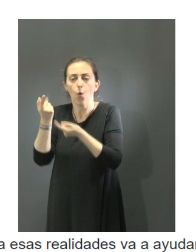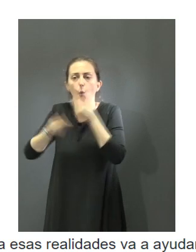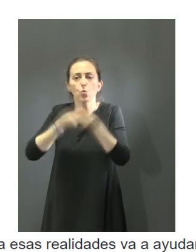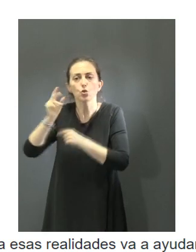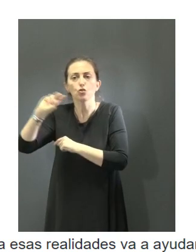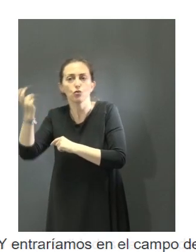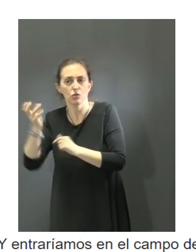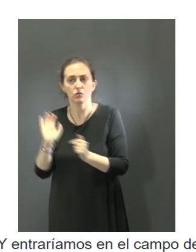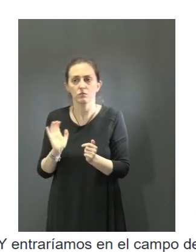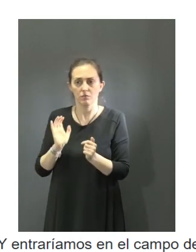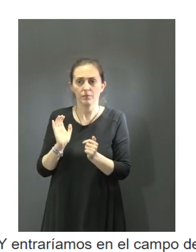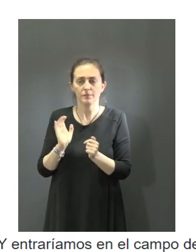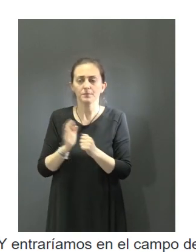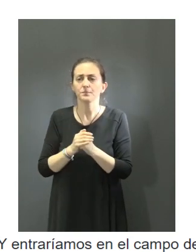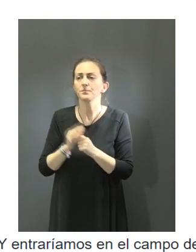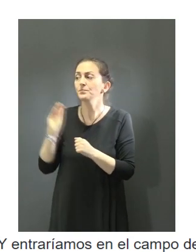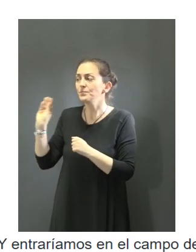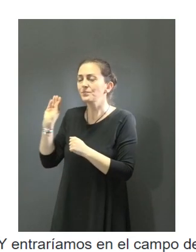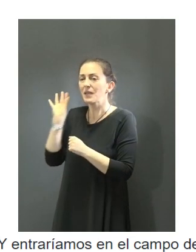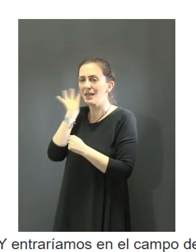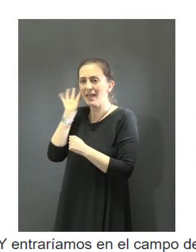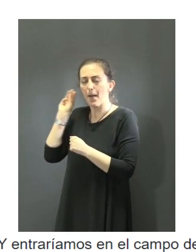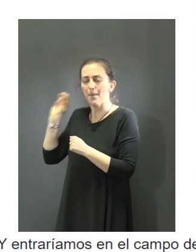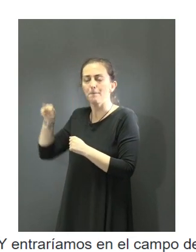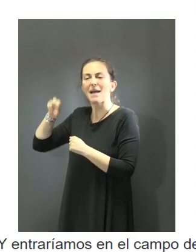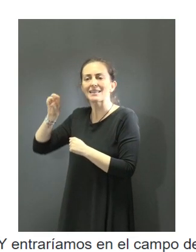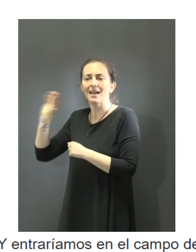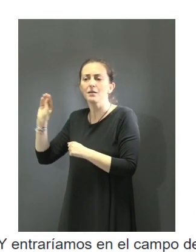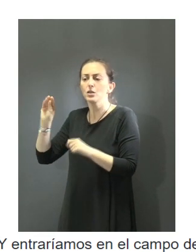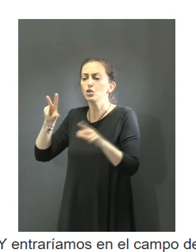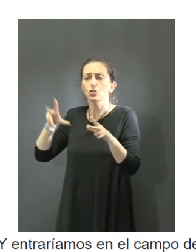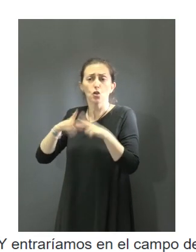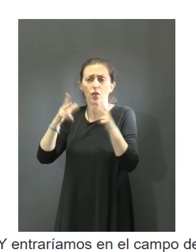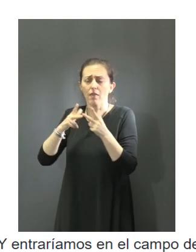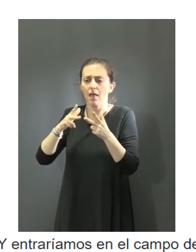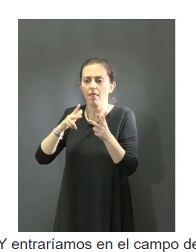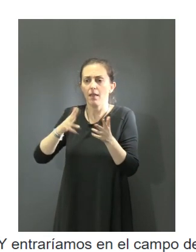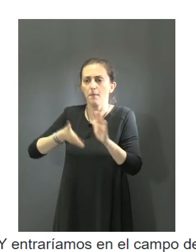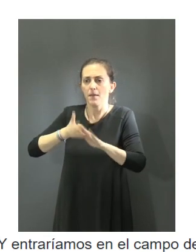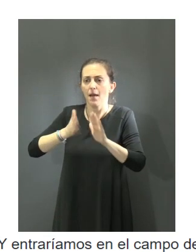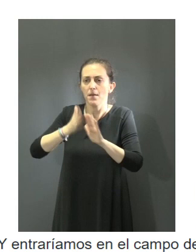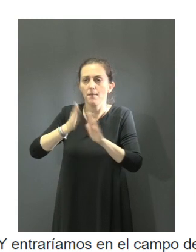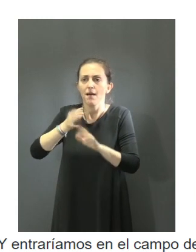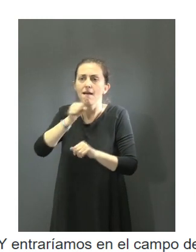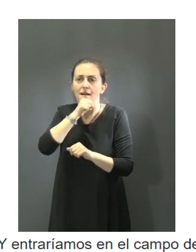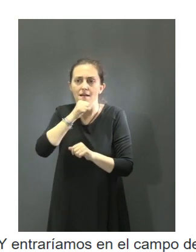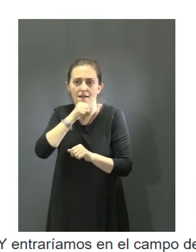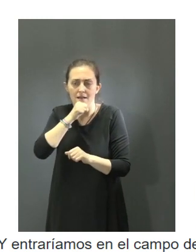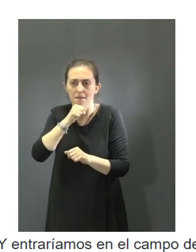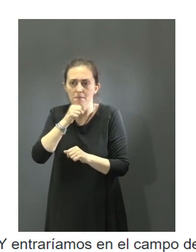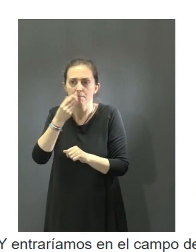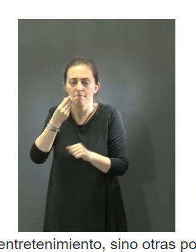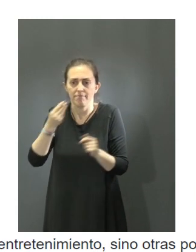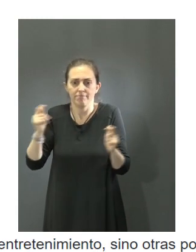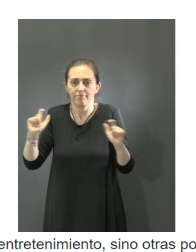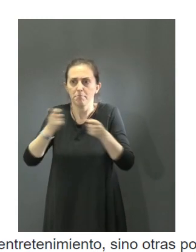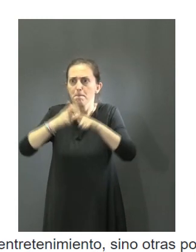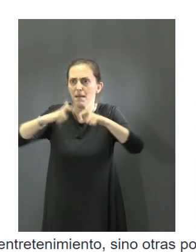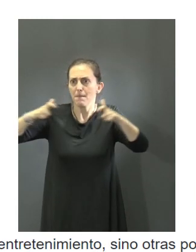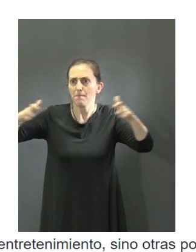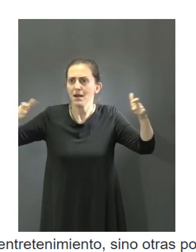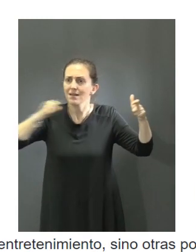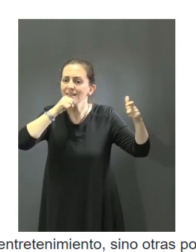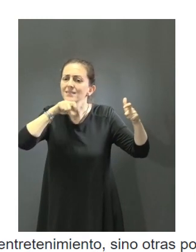usos. Marta, a medida que la sociedad envejece, ¿cómo podemos equilibrar el uso